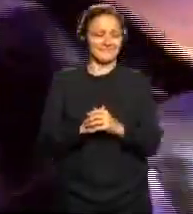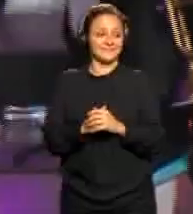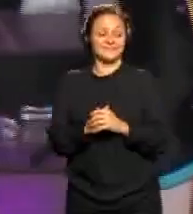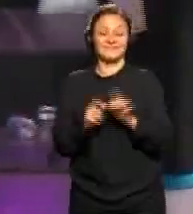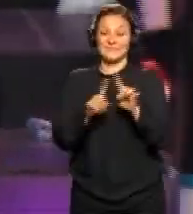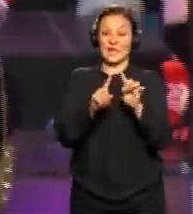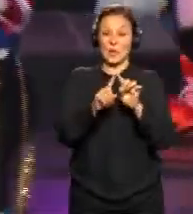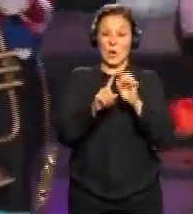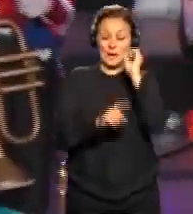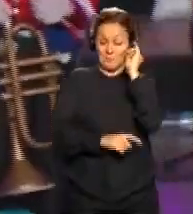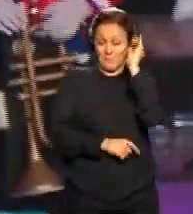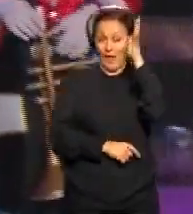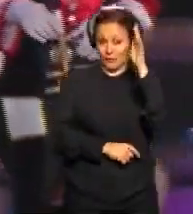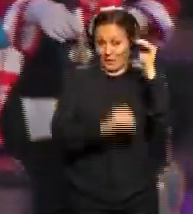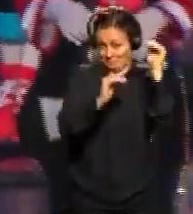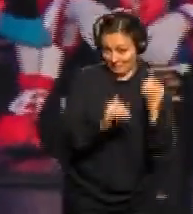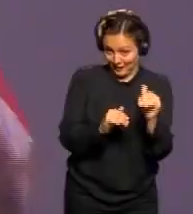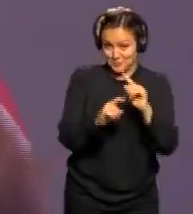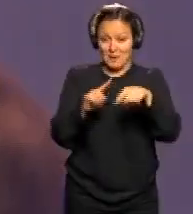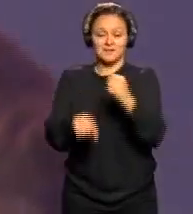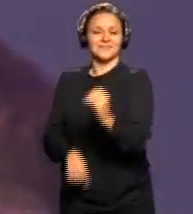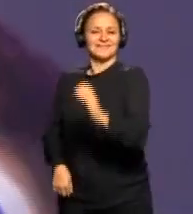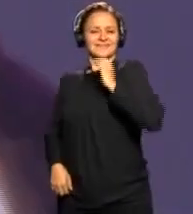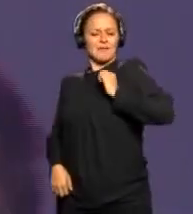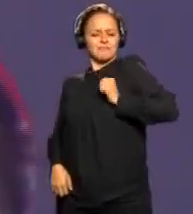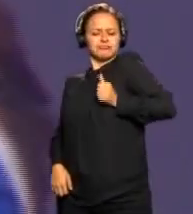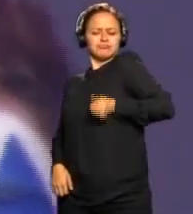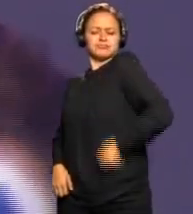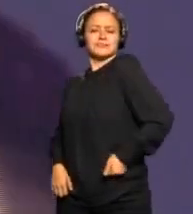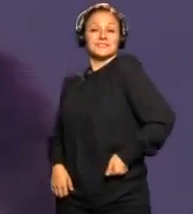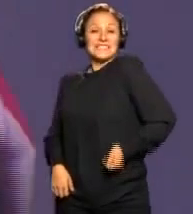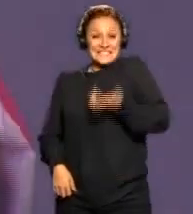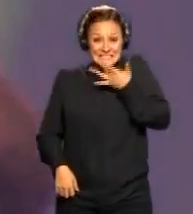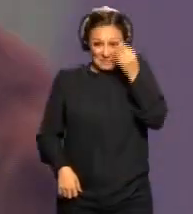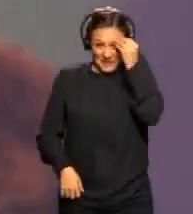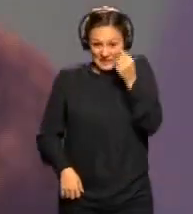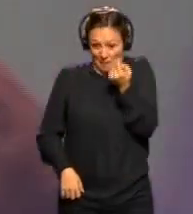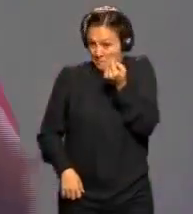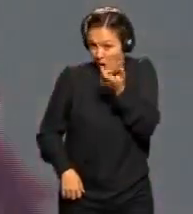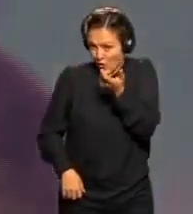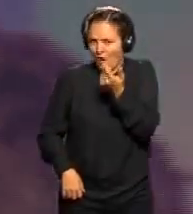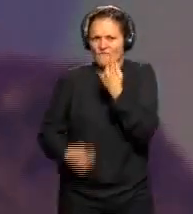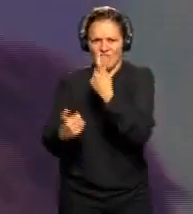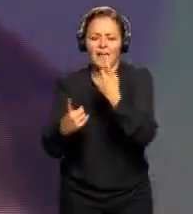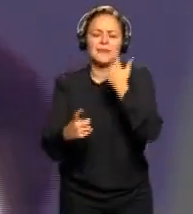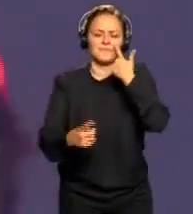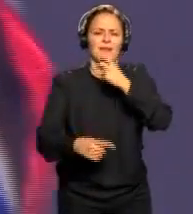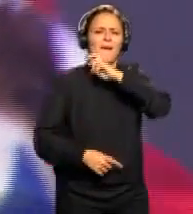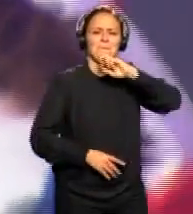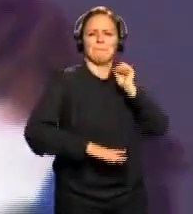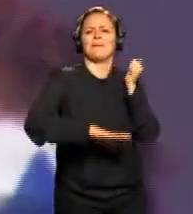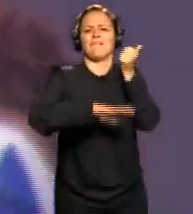Aparte de madrugar menos y cobrar un sueldazo, por si te parece poco, tienes unos cuantos privilegios, por si